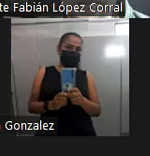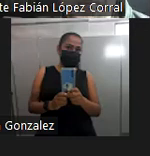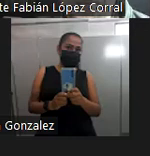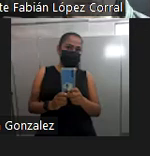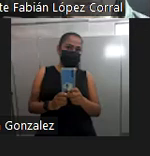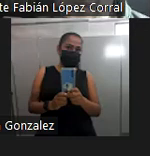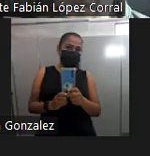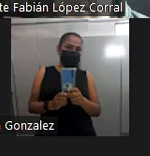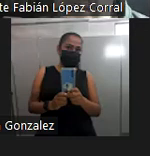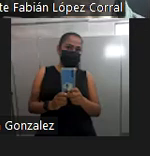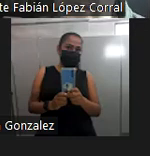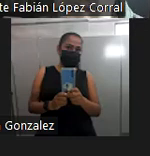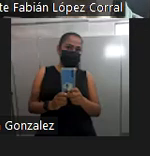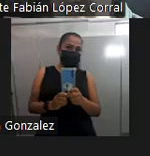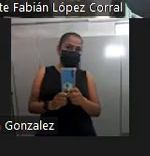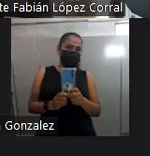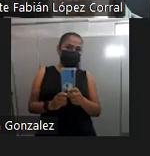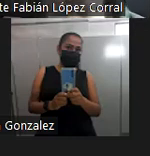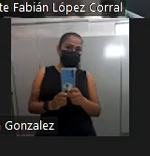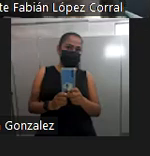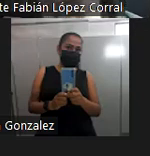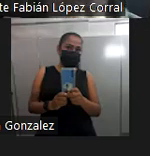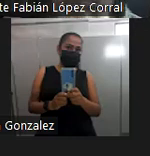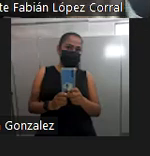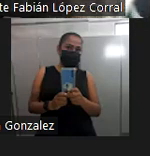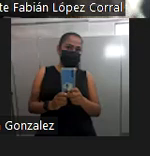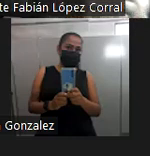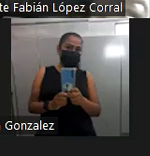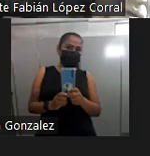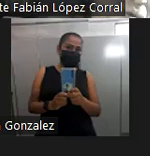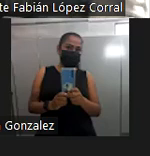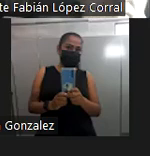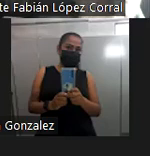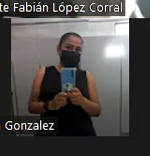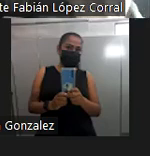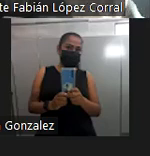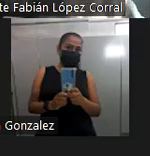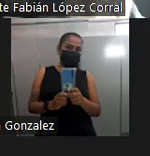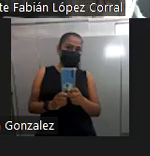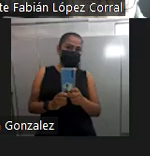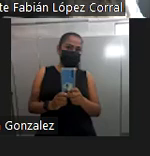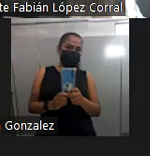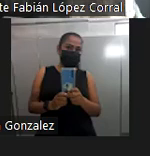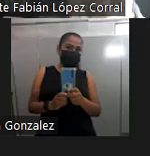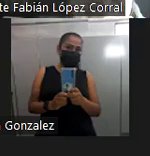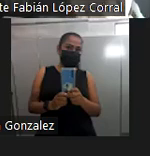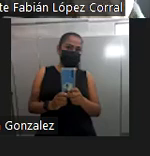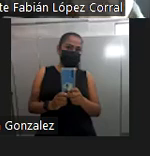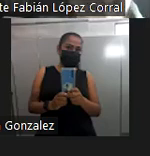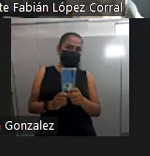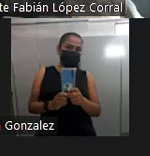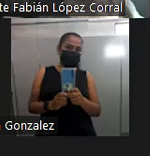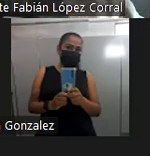nos vamos con las zonas volcánicas tanto de México como del mundo y tenemos